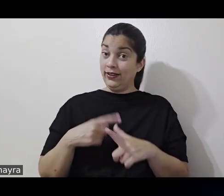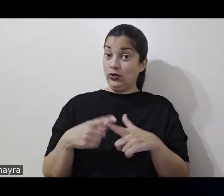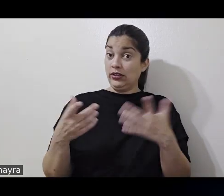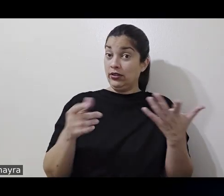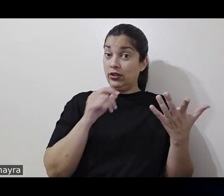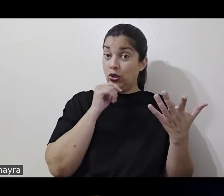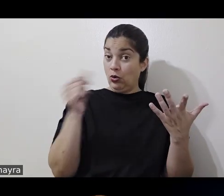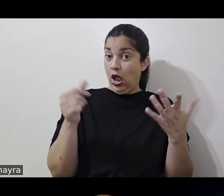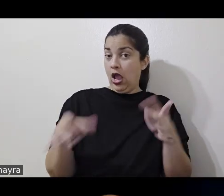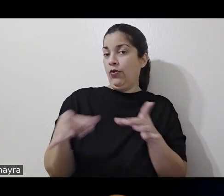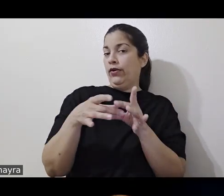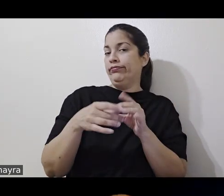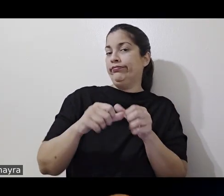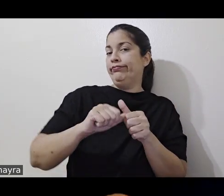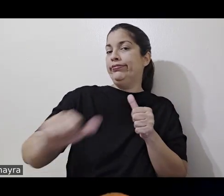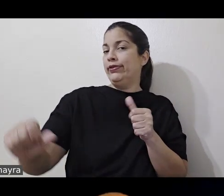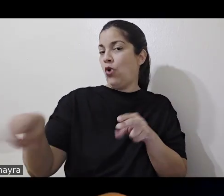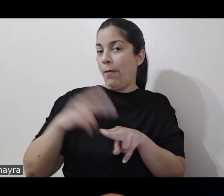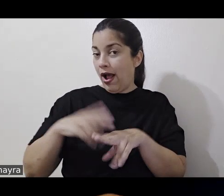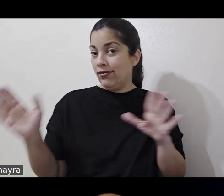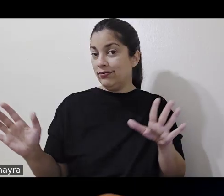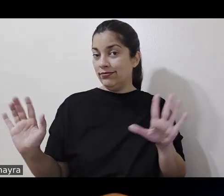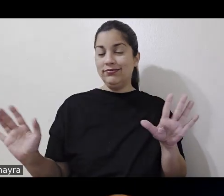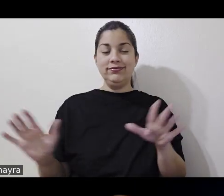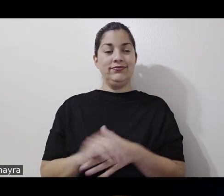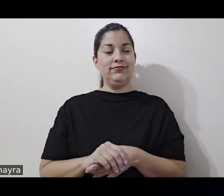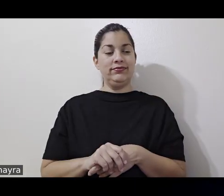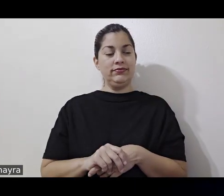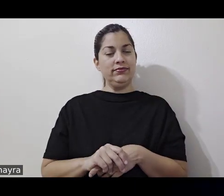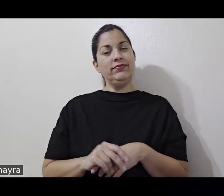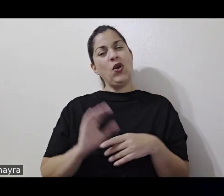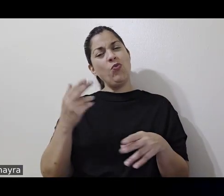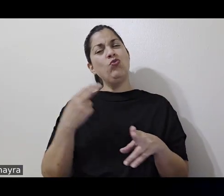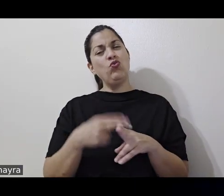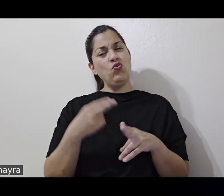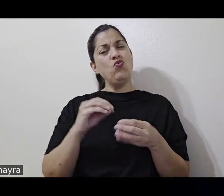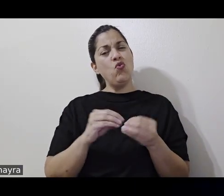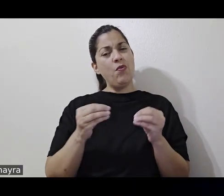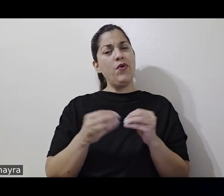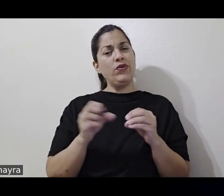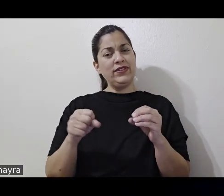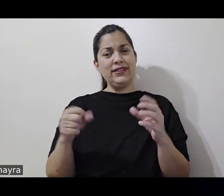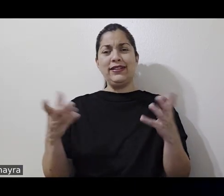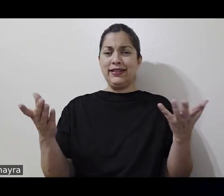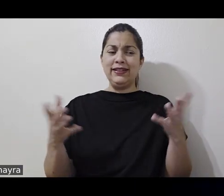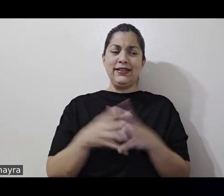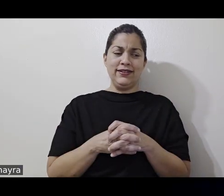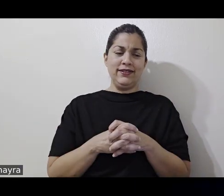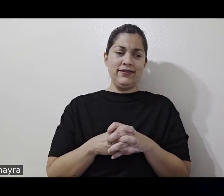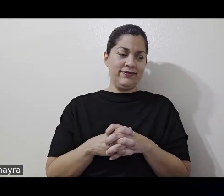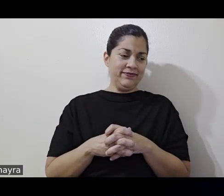no es una antología normal. Y el 12 es como un número así, como medio simbólico. Para no decir la palabra normal,